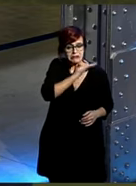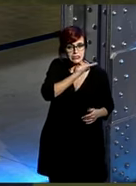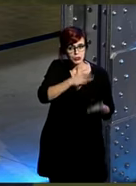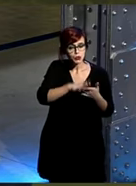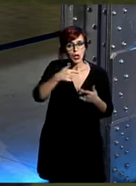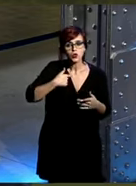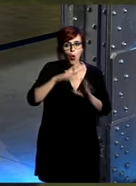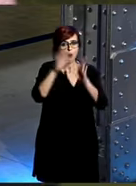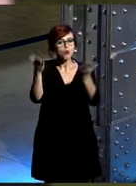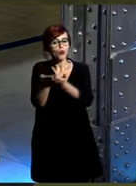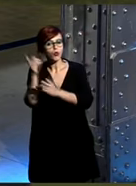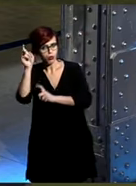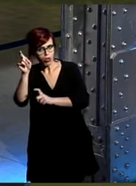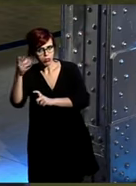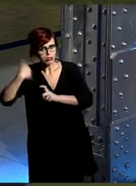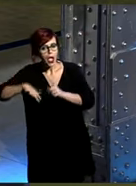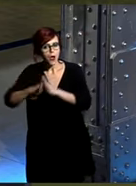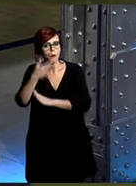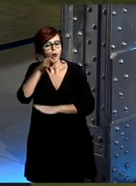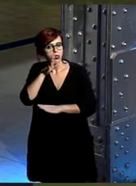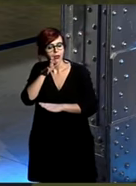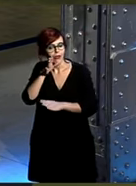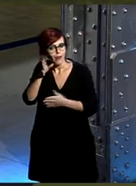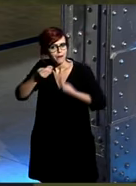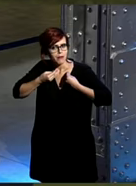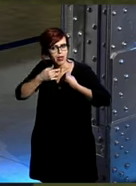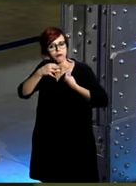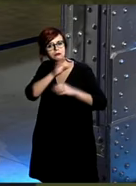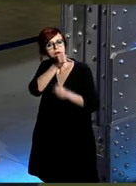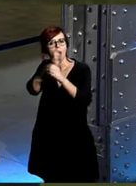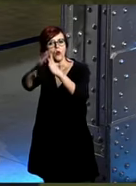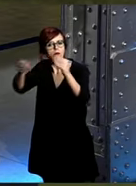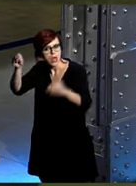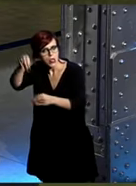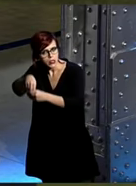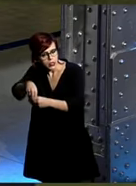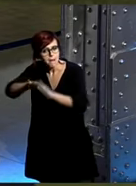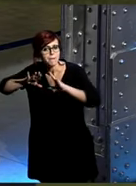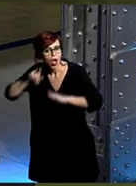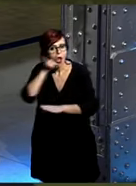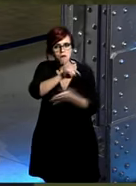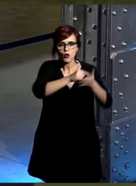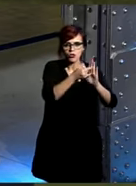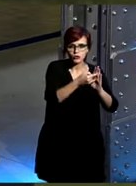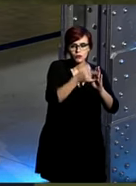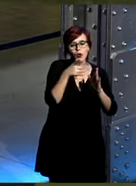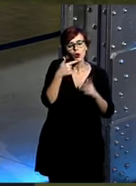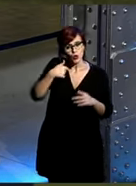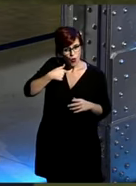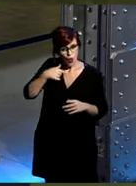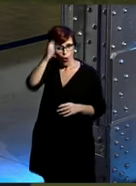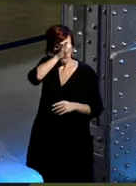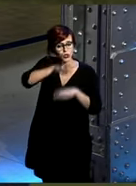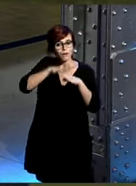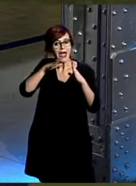dentro del mundo de la educación, aunque haya vivido parte de mi vida en la universidad, porque no considero que la universidad sea una institución